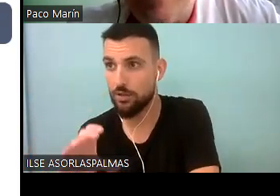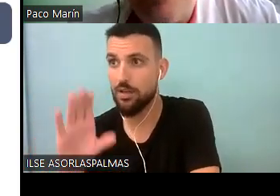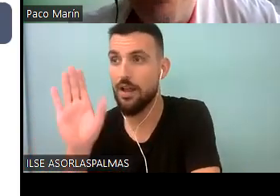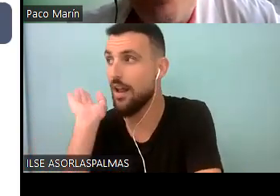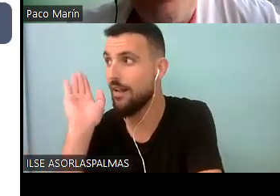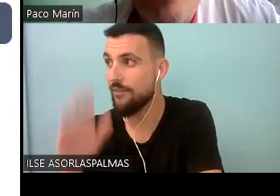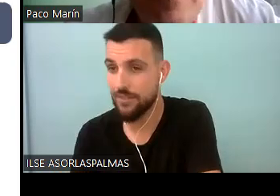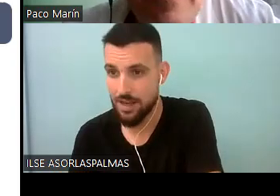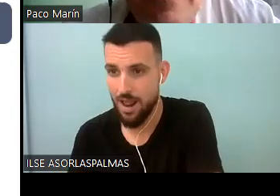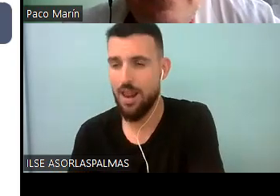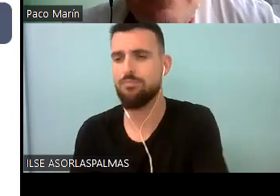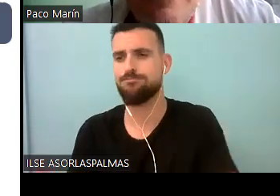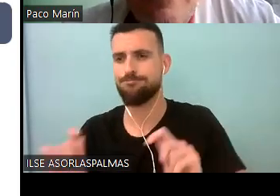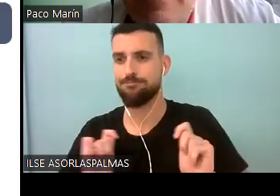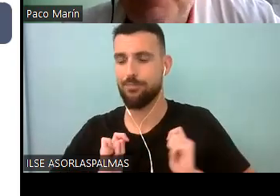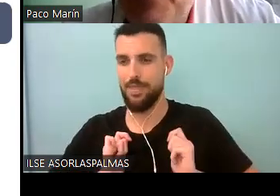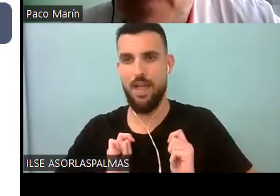déficit de calcio circulando por la sangre,